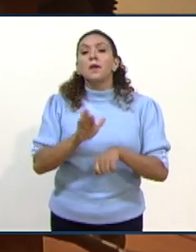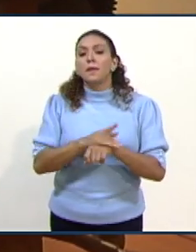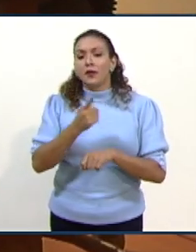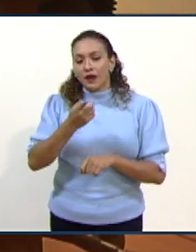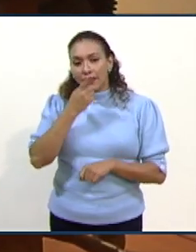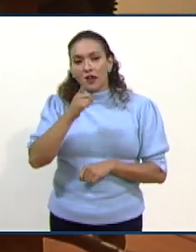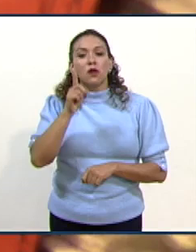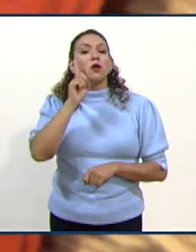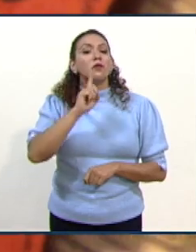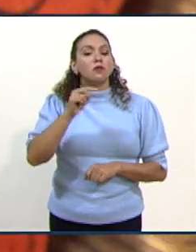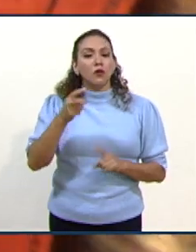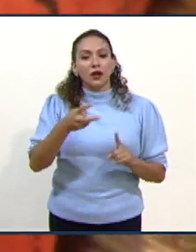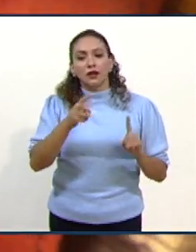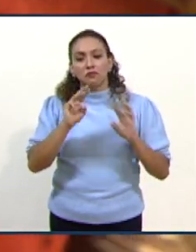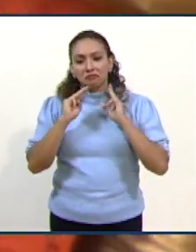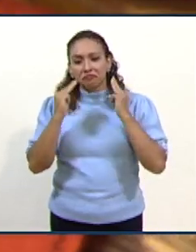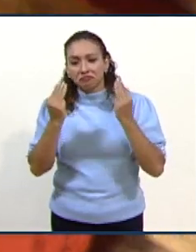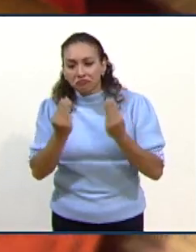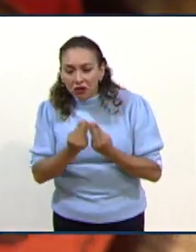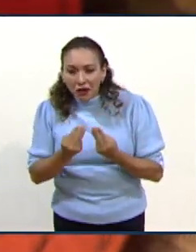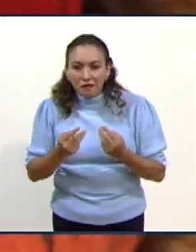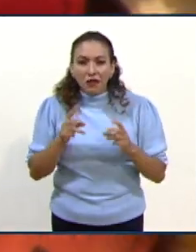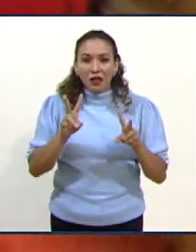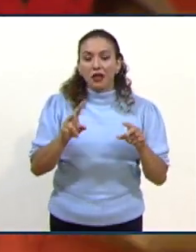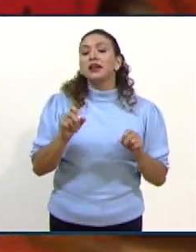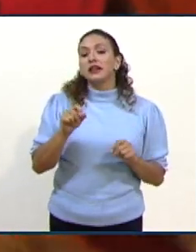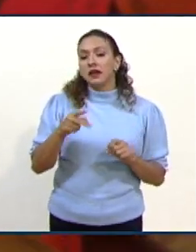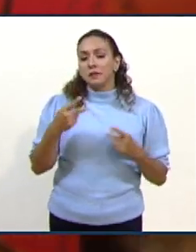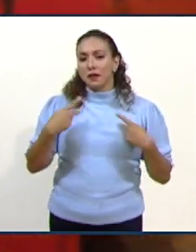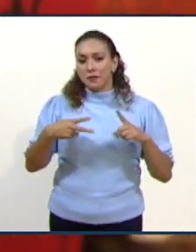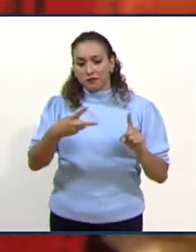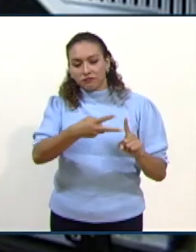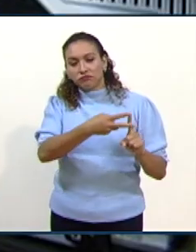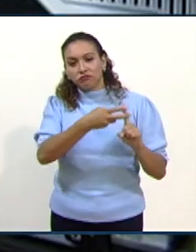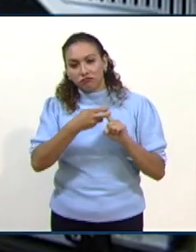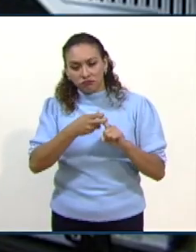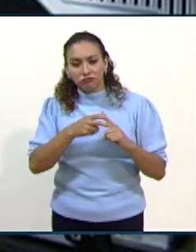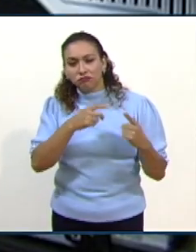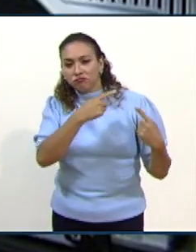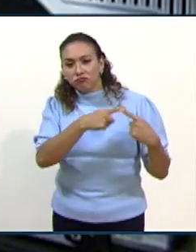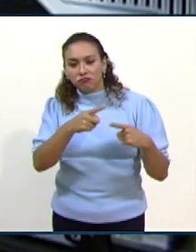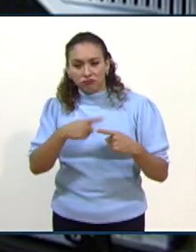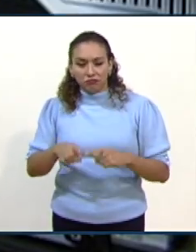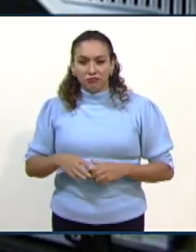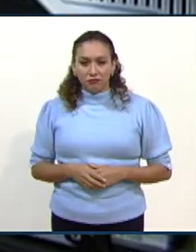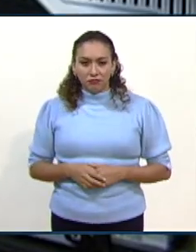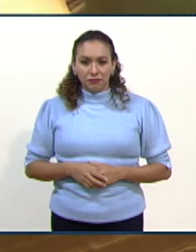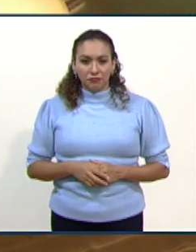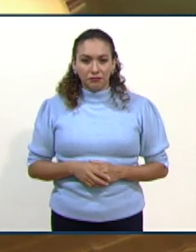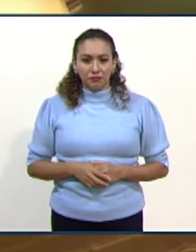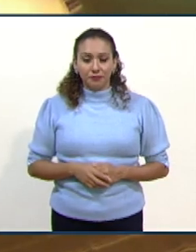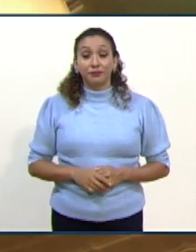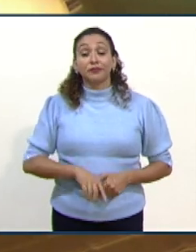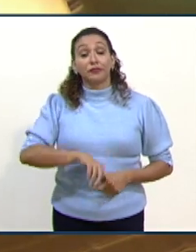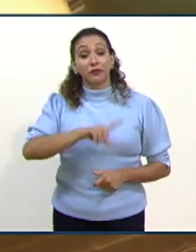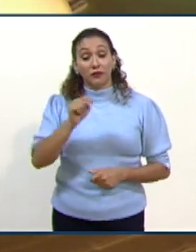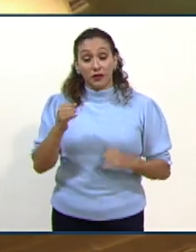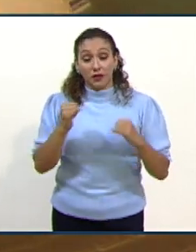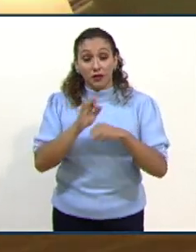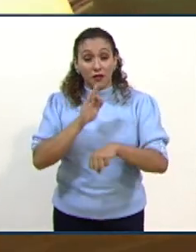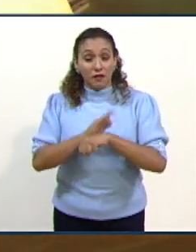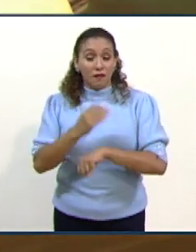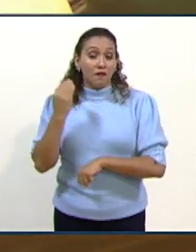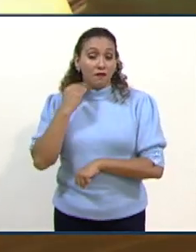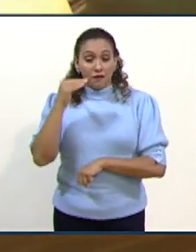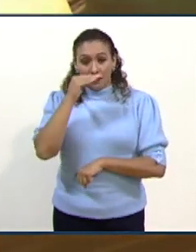los delitos de delincuencia organizada y privación de la libertad en su modalidad de secuestro. La Defensoría Pública tiene